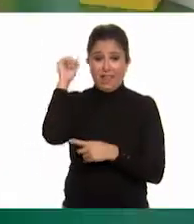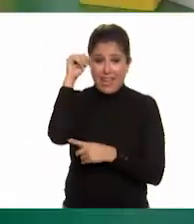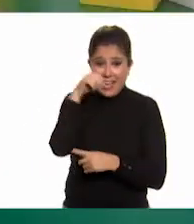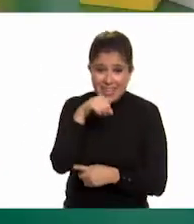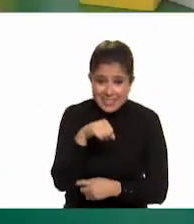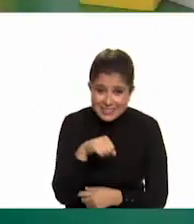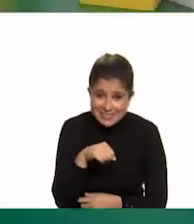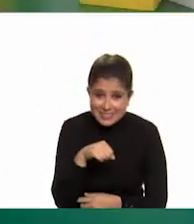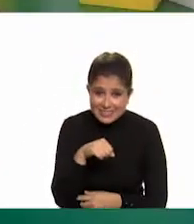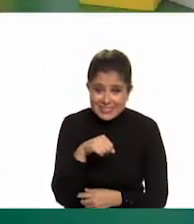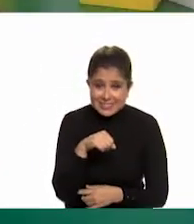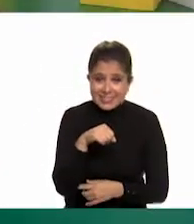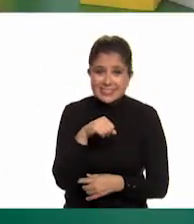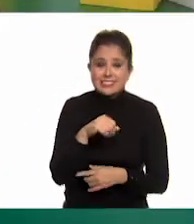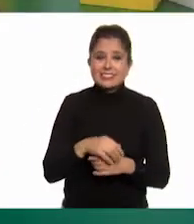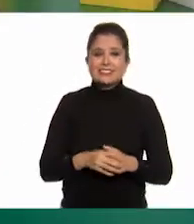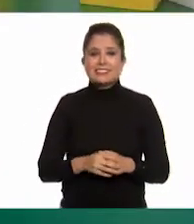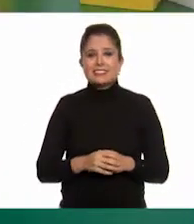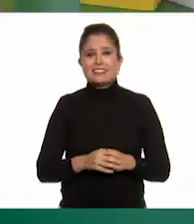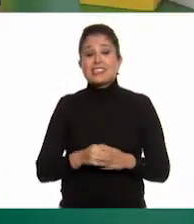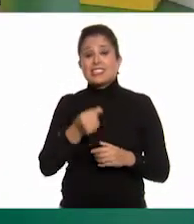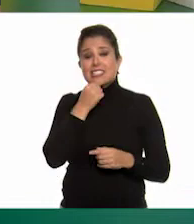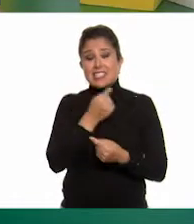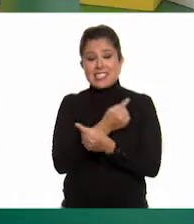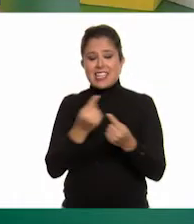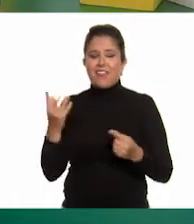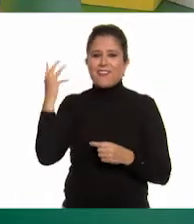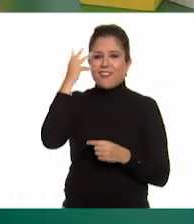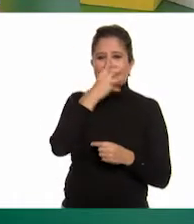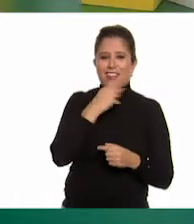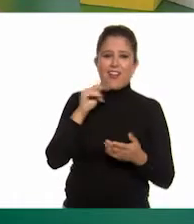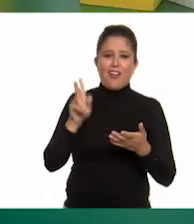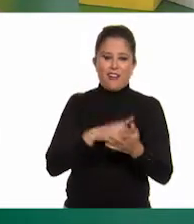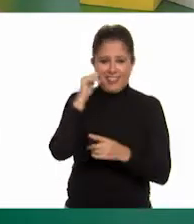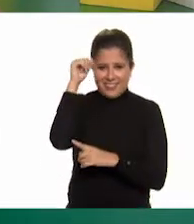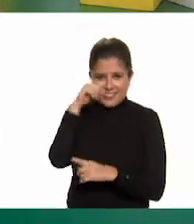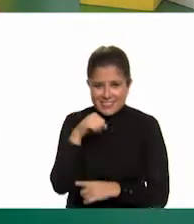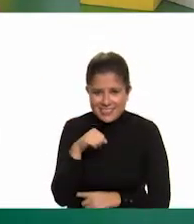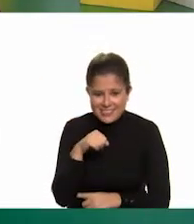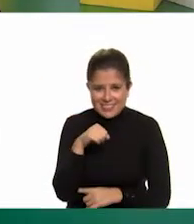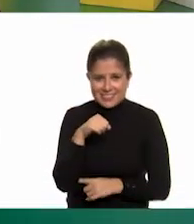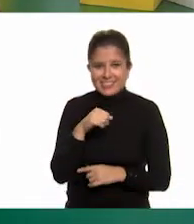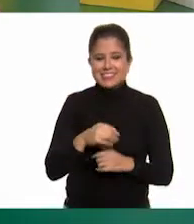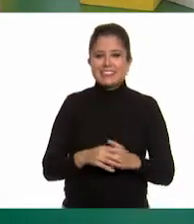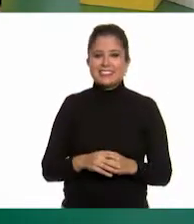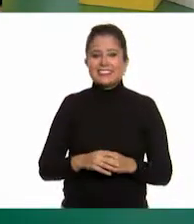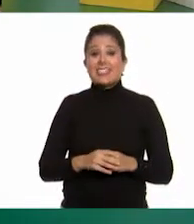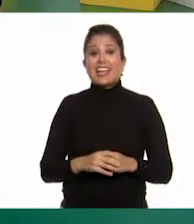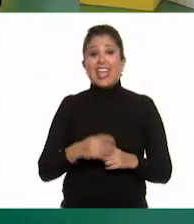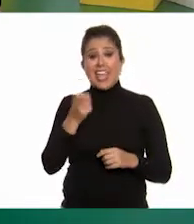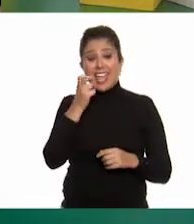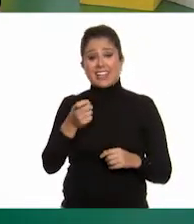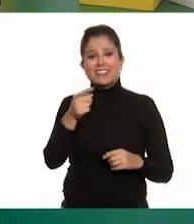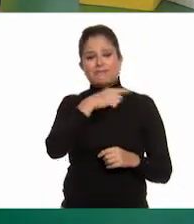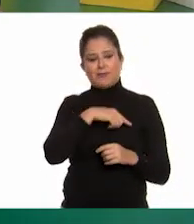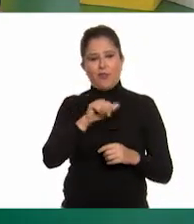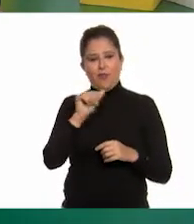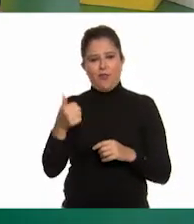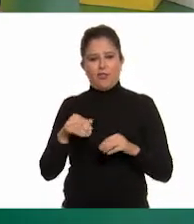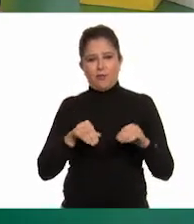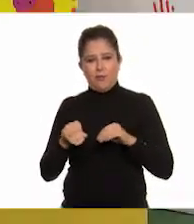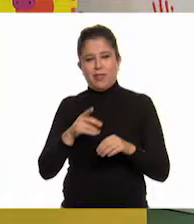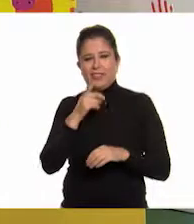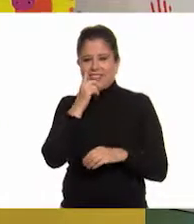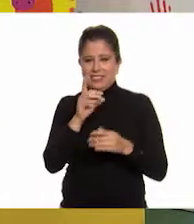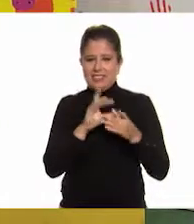agachar, nos vamos a volver a agachar. Las niñas bonitas se vuelven a agachar. Y aquí es donde entra otro movimiento. Cuando